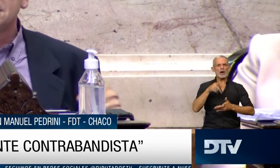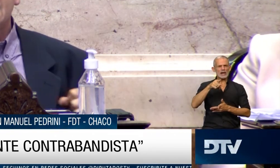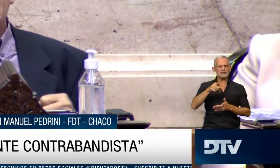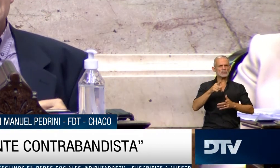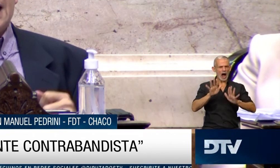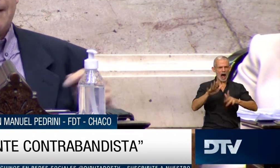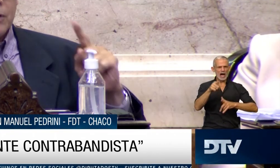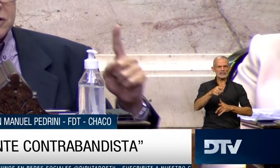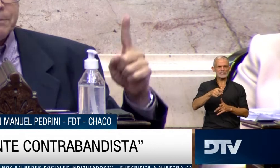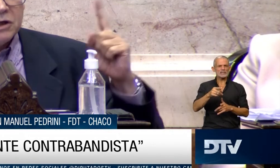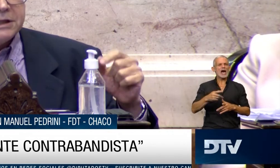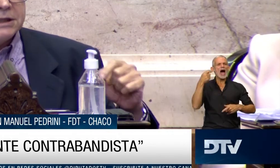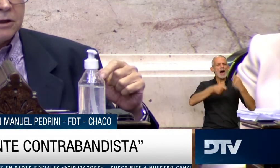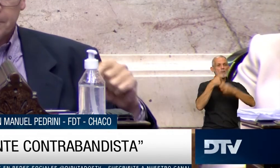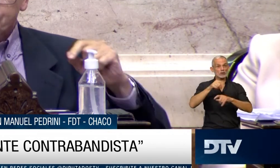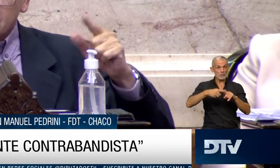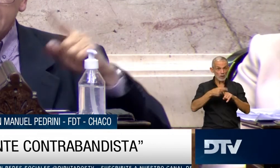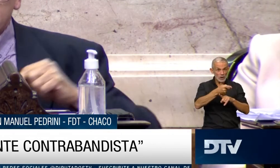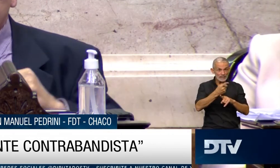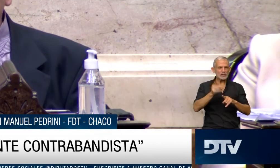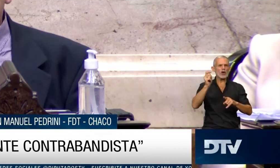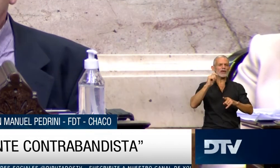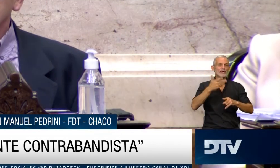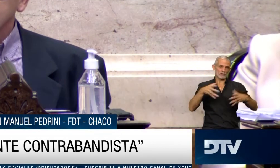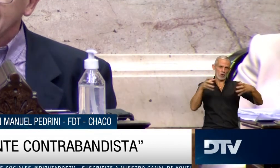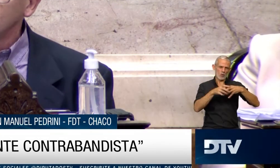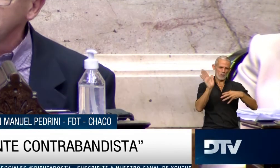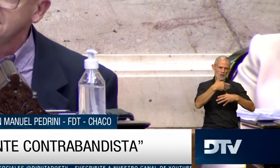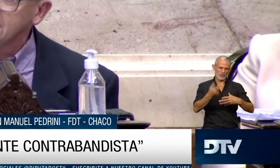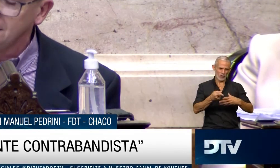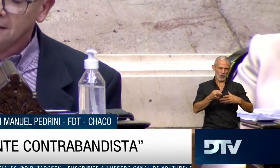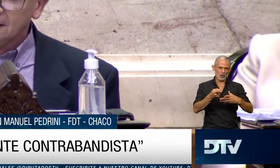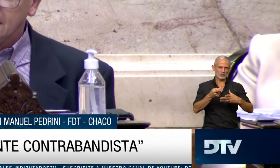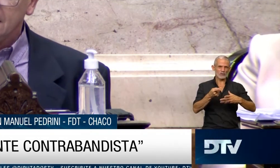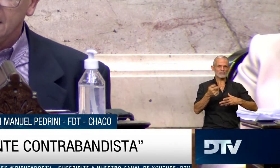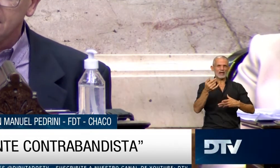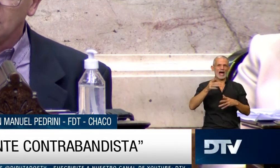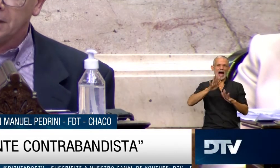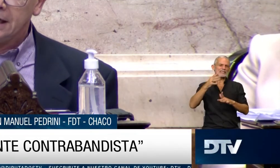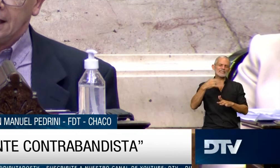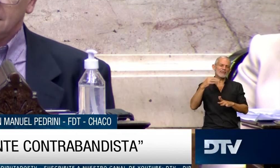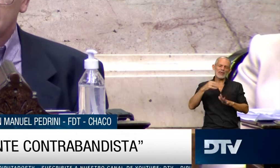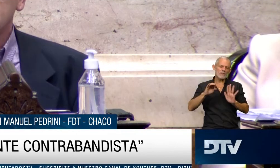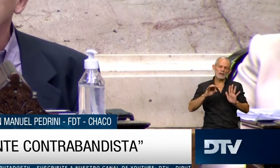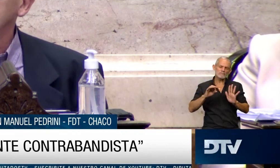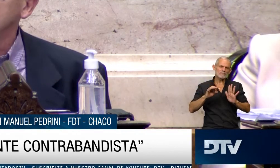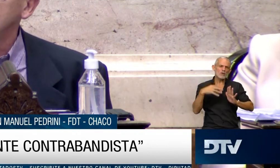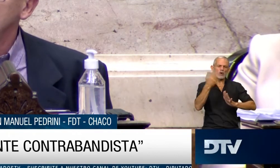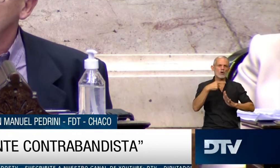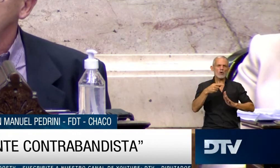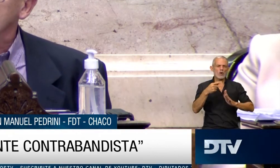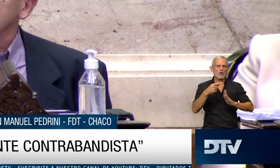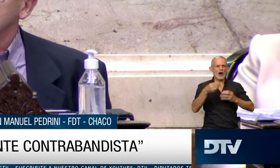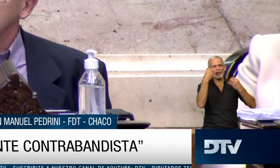gran aporte político de nuestra fuerza, que no debe ser de ninguna manera